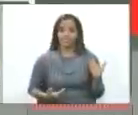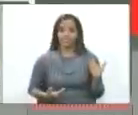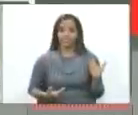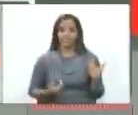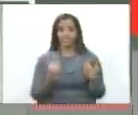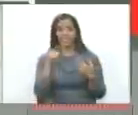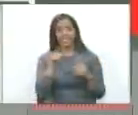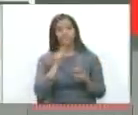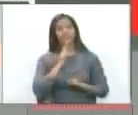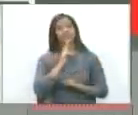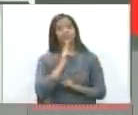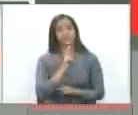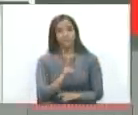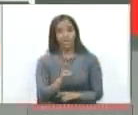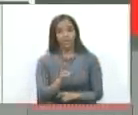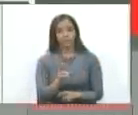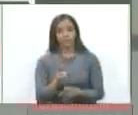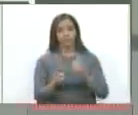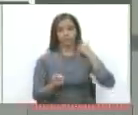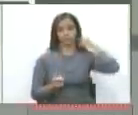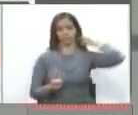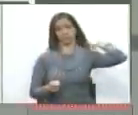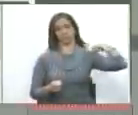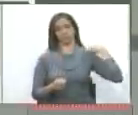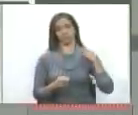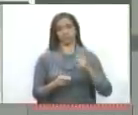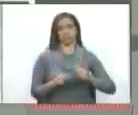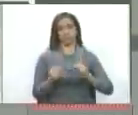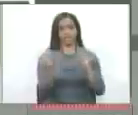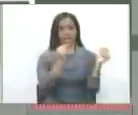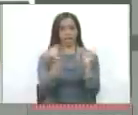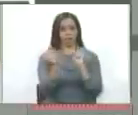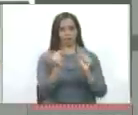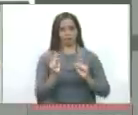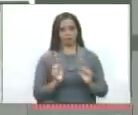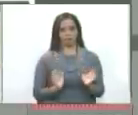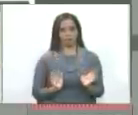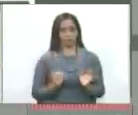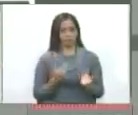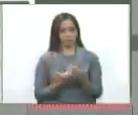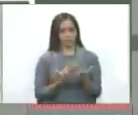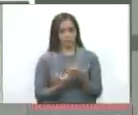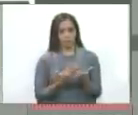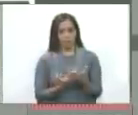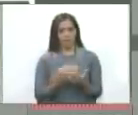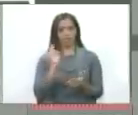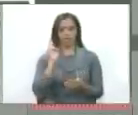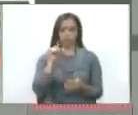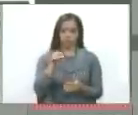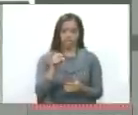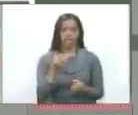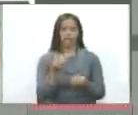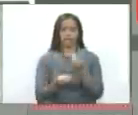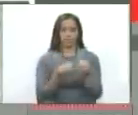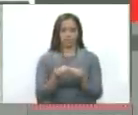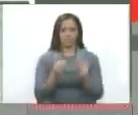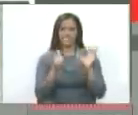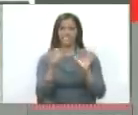es resultado del diálogo, de una propuesta que usted ha venido haciendo más de 600